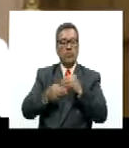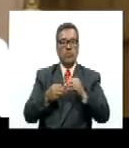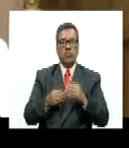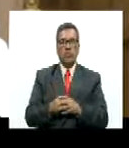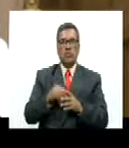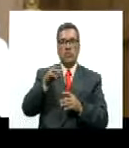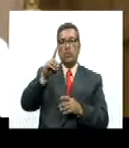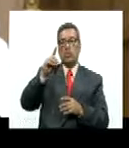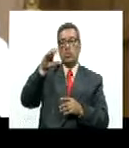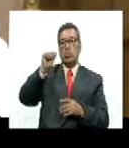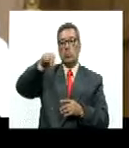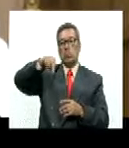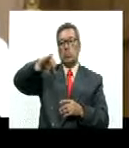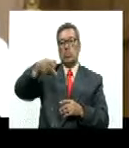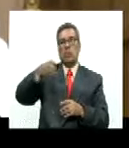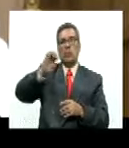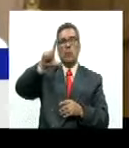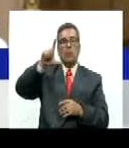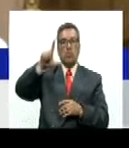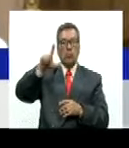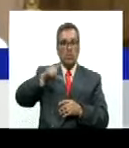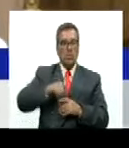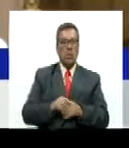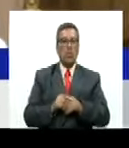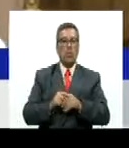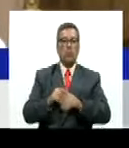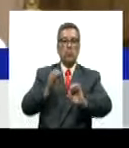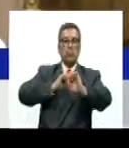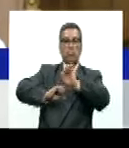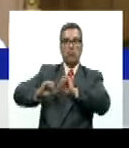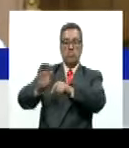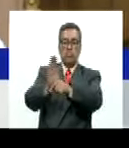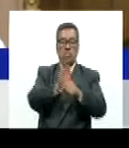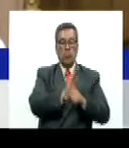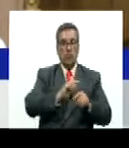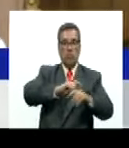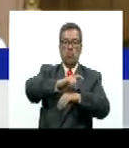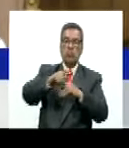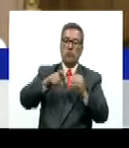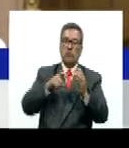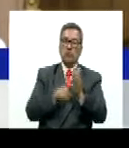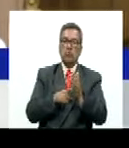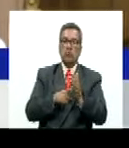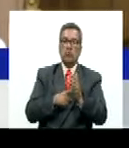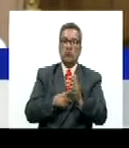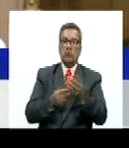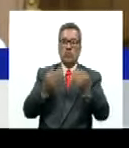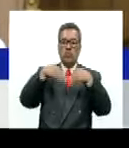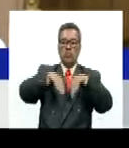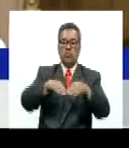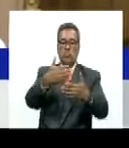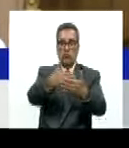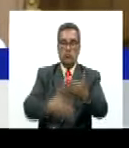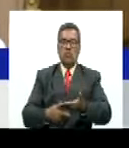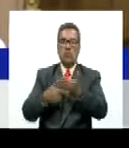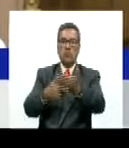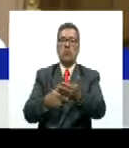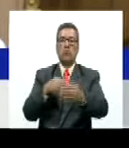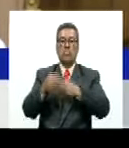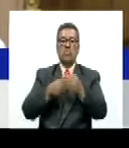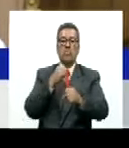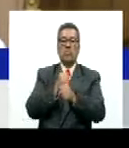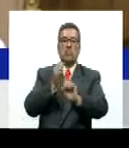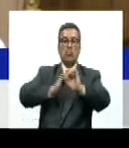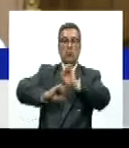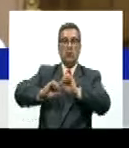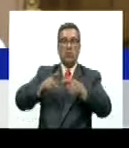ciudadano Daniel Augusto Ramírez Herrera, defensor público general, mediante la cual anexa el informe de gestión de la